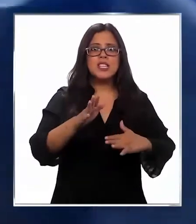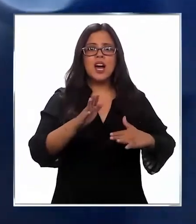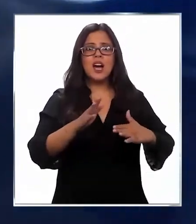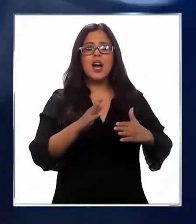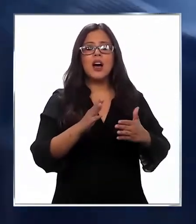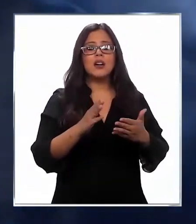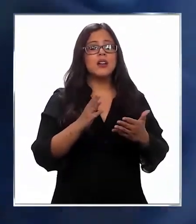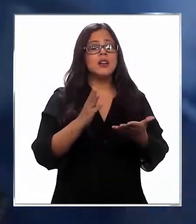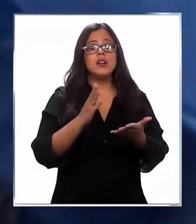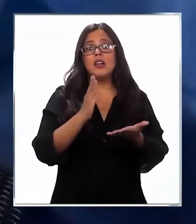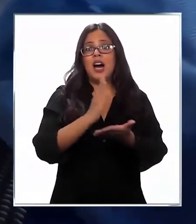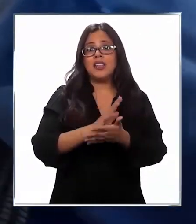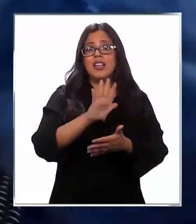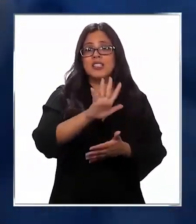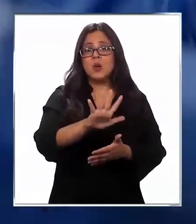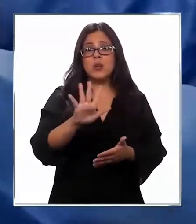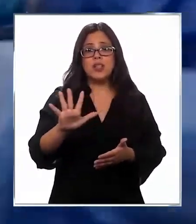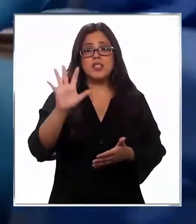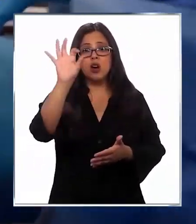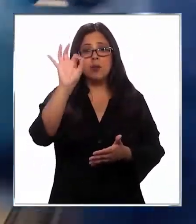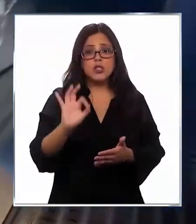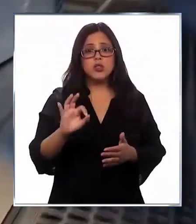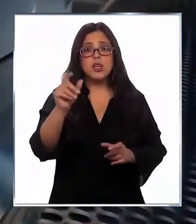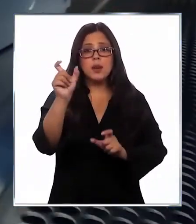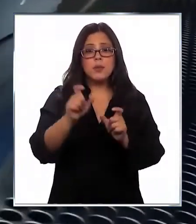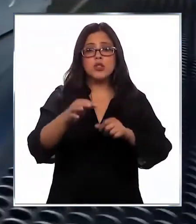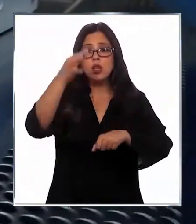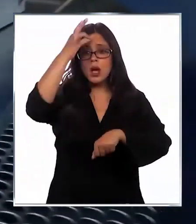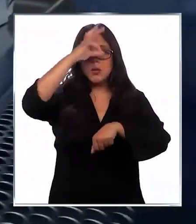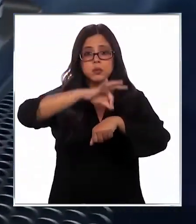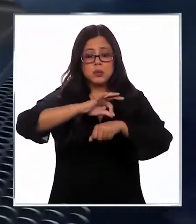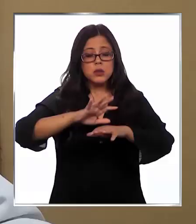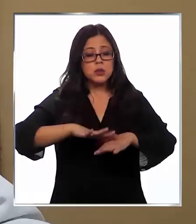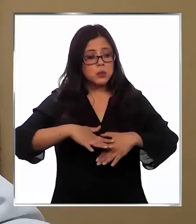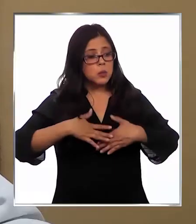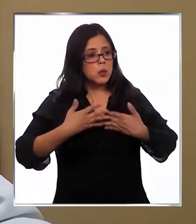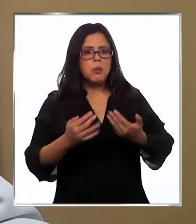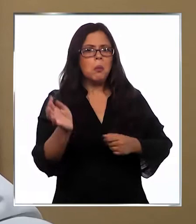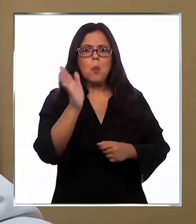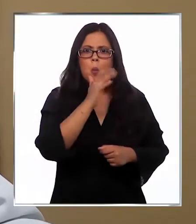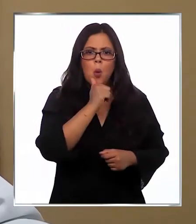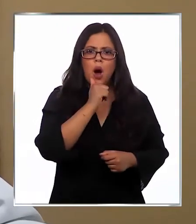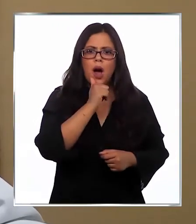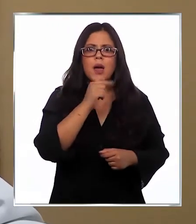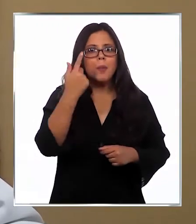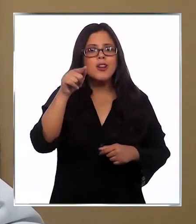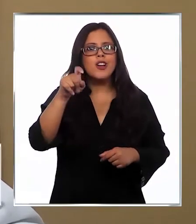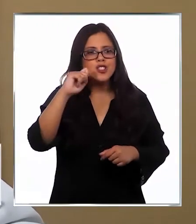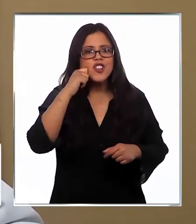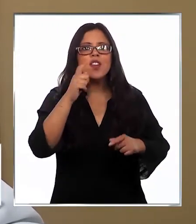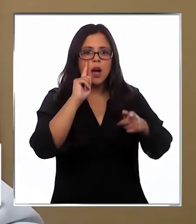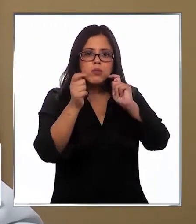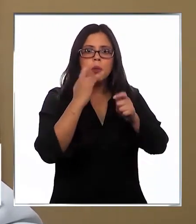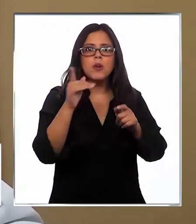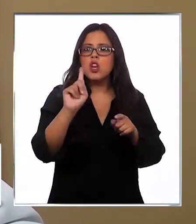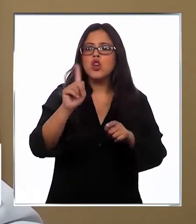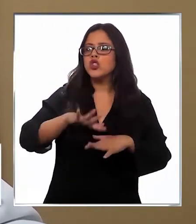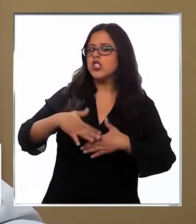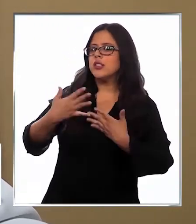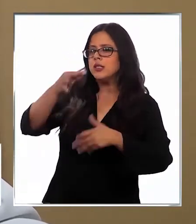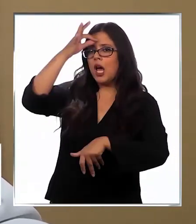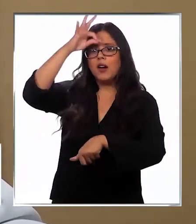50, un 55% de personas que teniendo el virus son asintomáticas. Esa es una situación muy riesgosa, porque al no sentirse